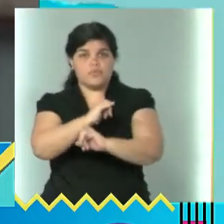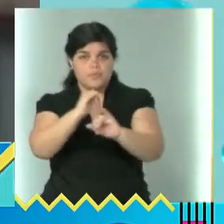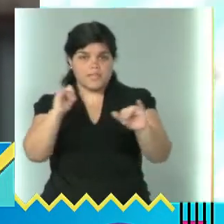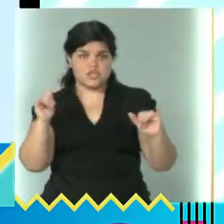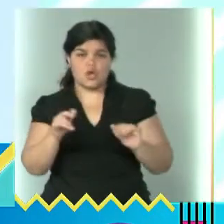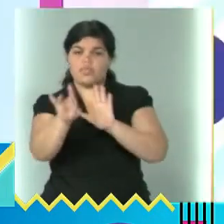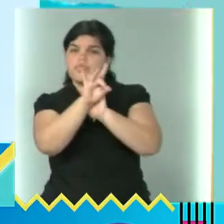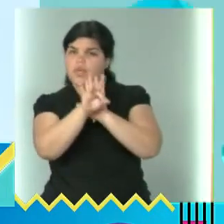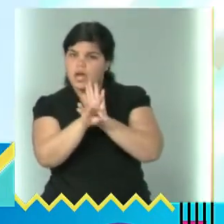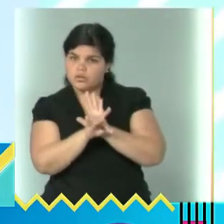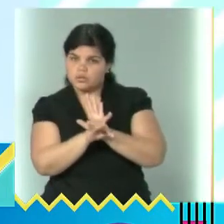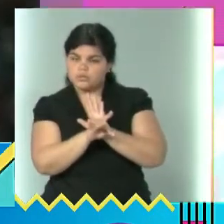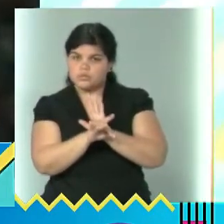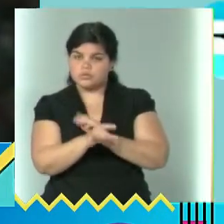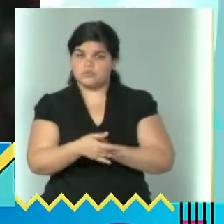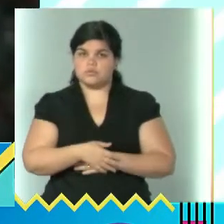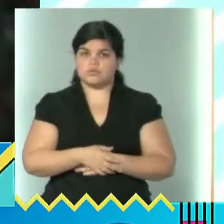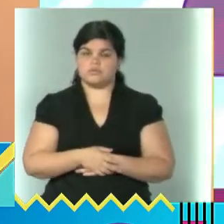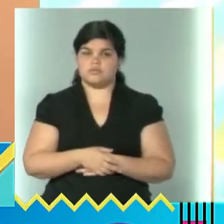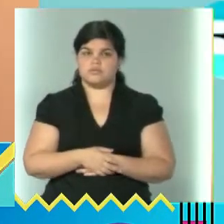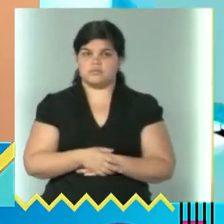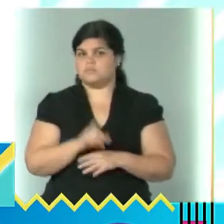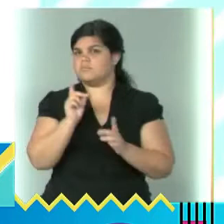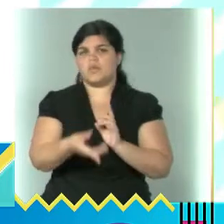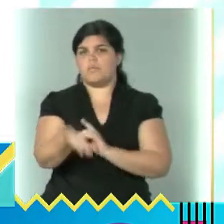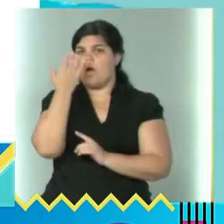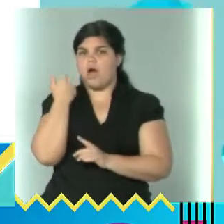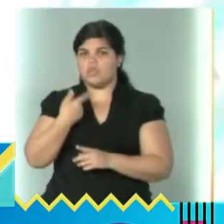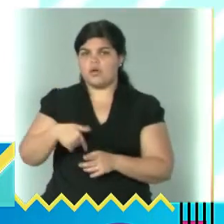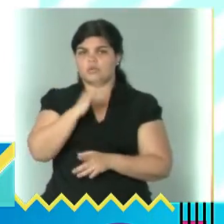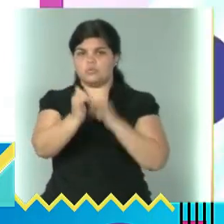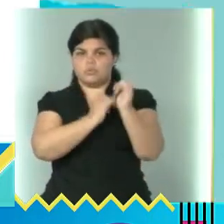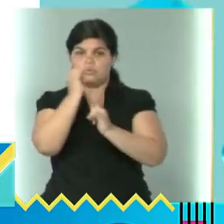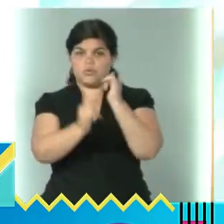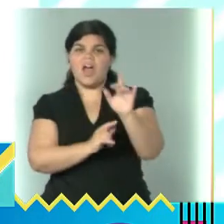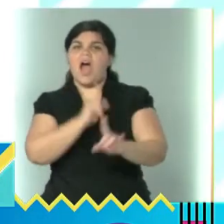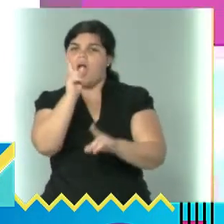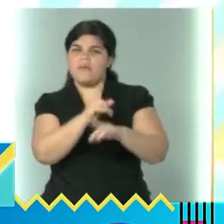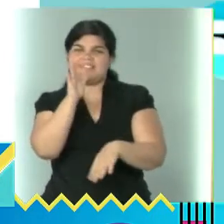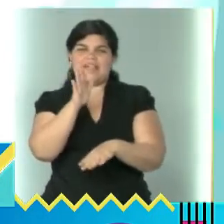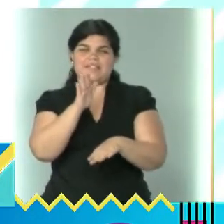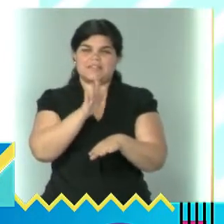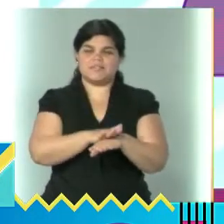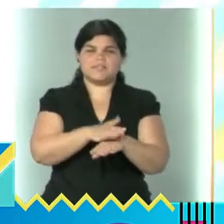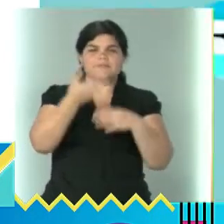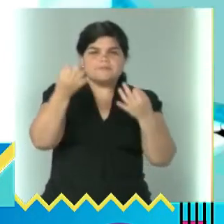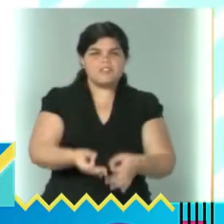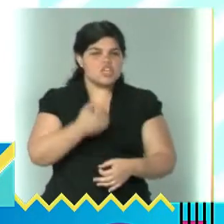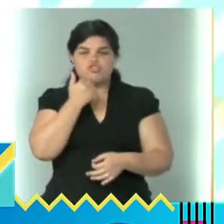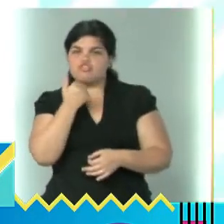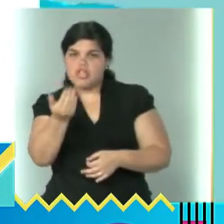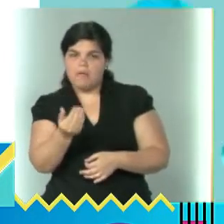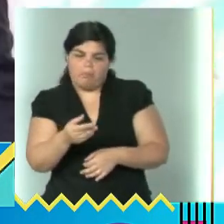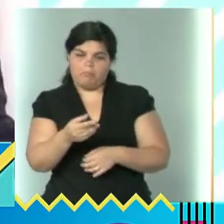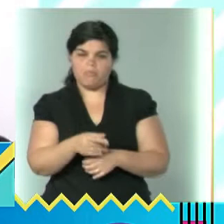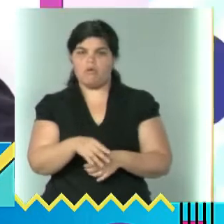los datos que uno, lo que dijimos hace un momento, inocentemente suelta sin pensar que pueda